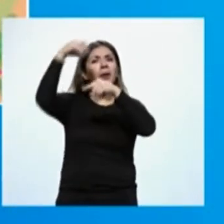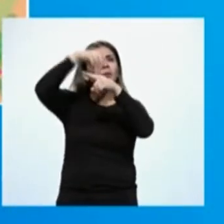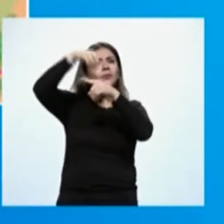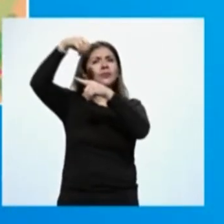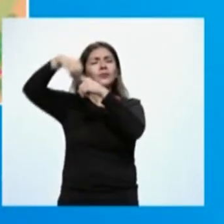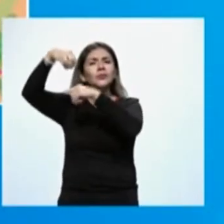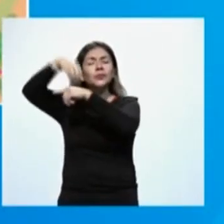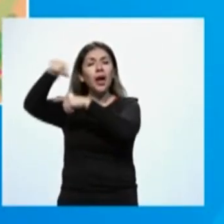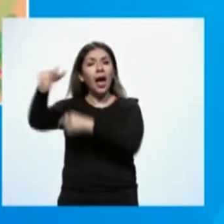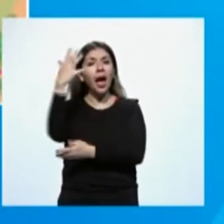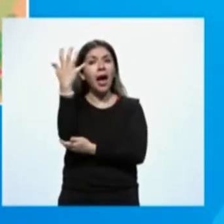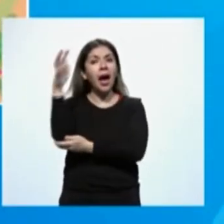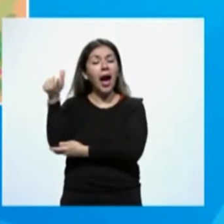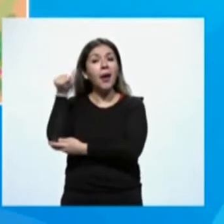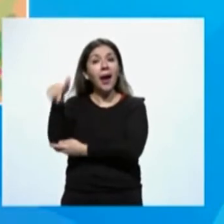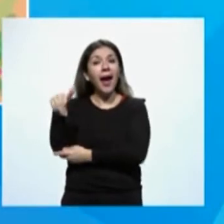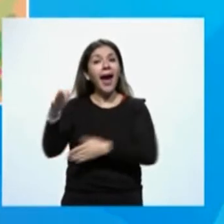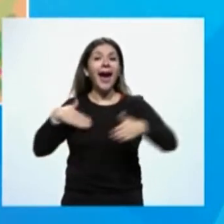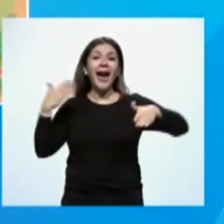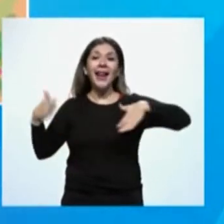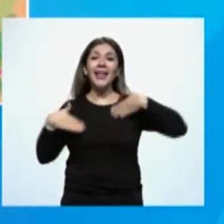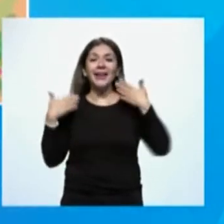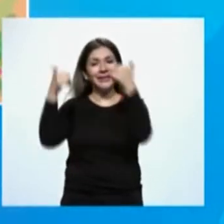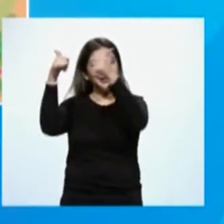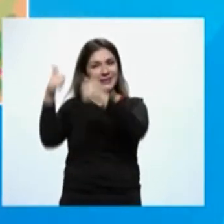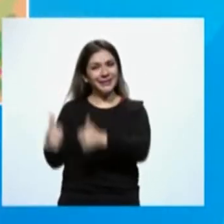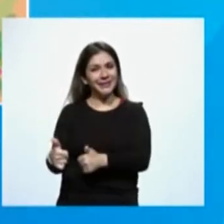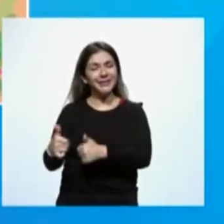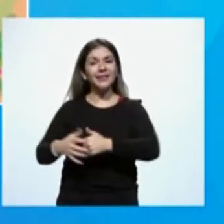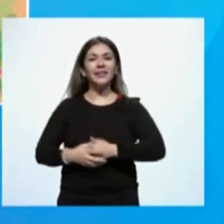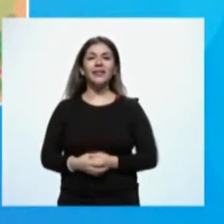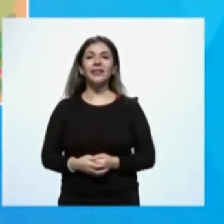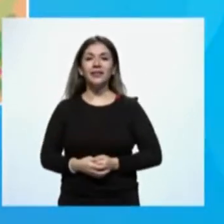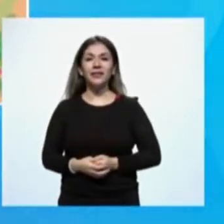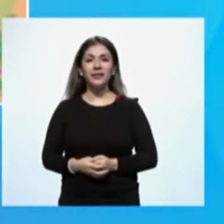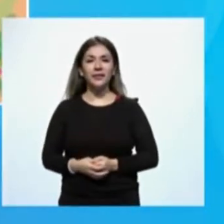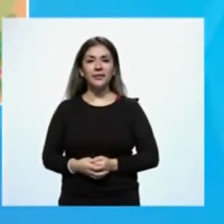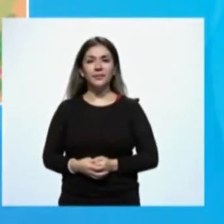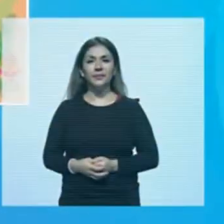allí, alegres, se quedaron.